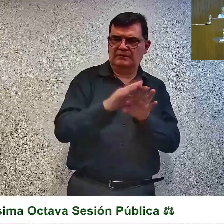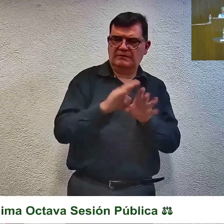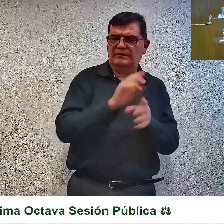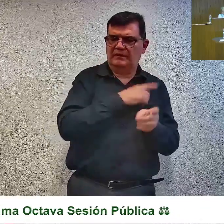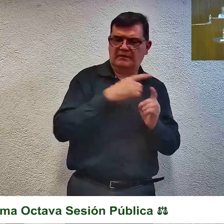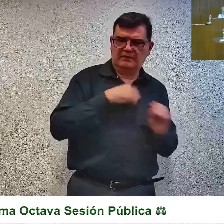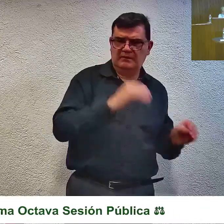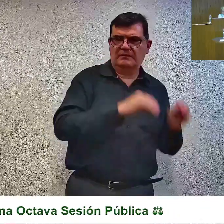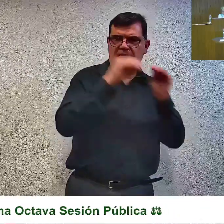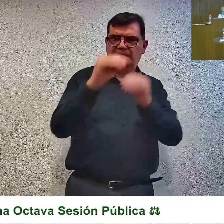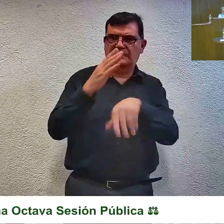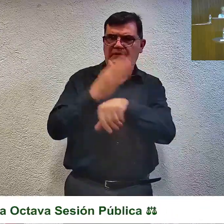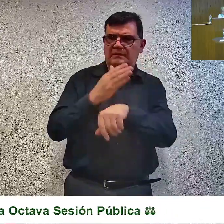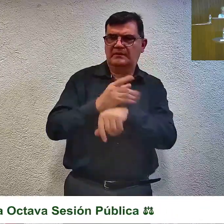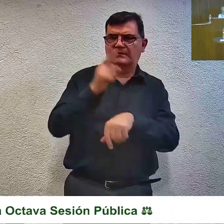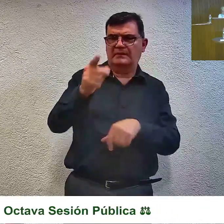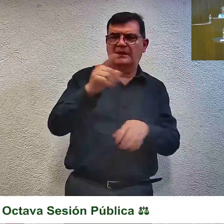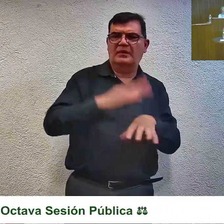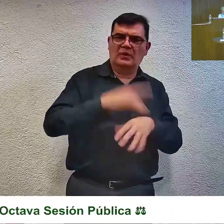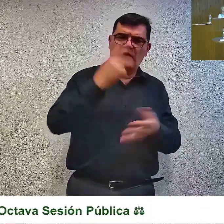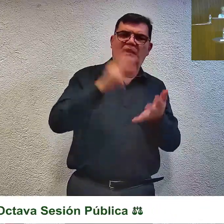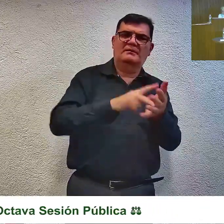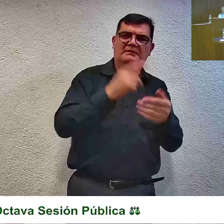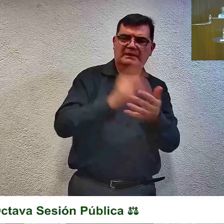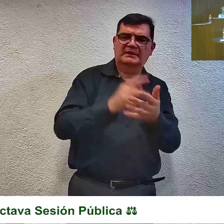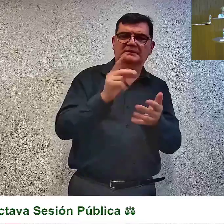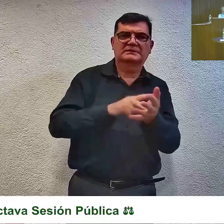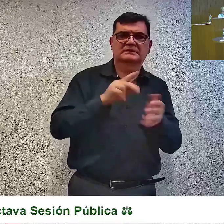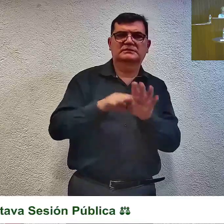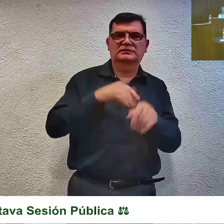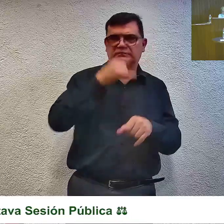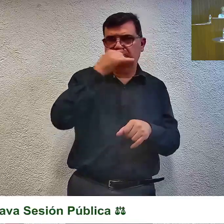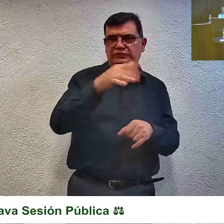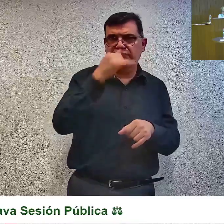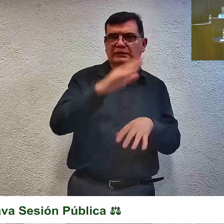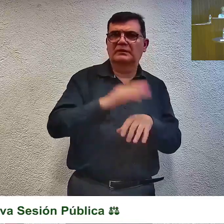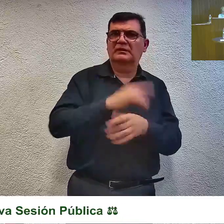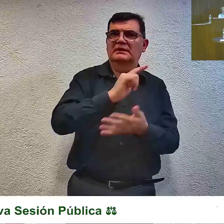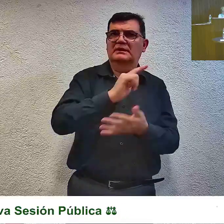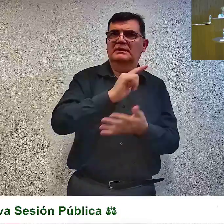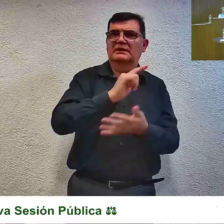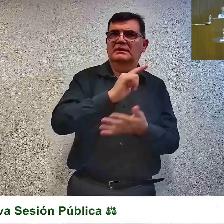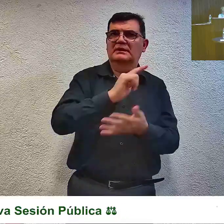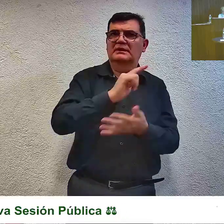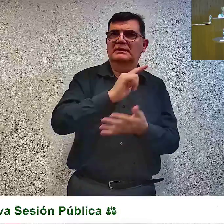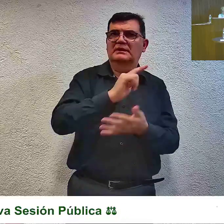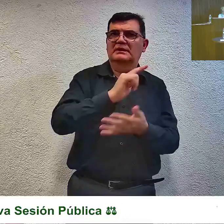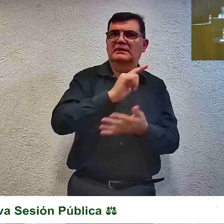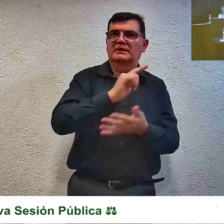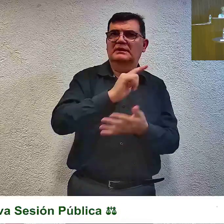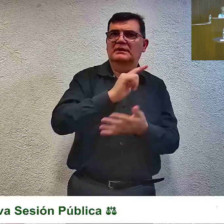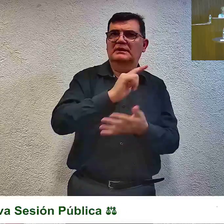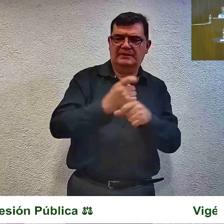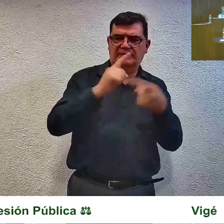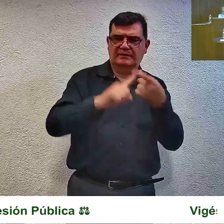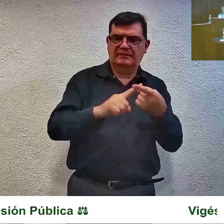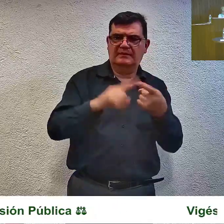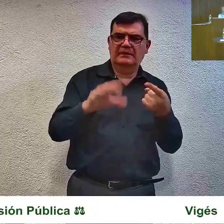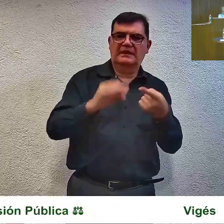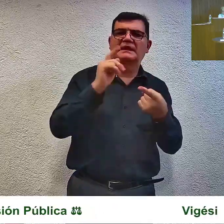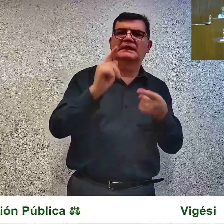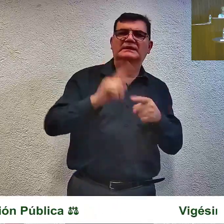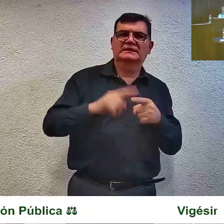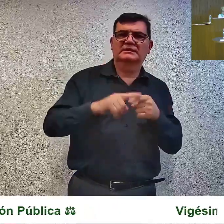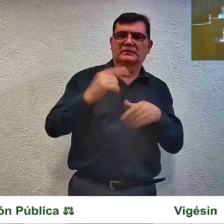de impugnación a recurso de apelación por ser la vía idónea conforme a la ley de medios. Primero, elección del actor.